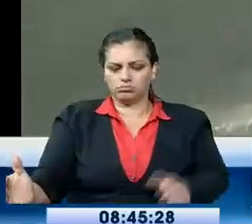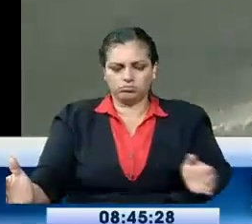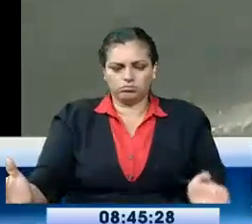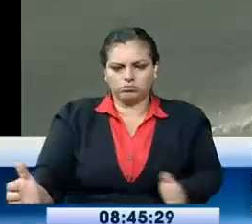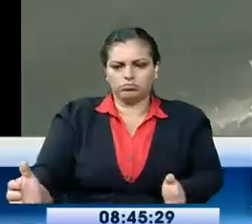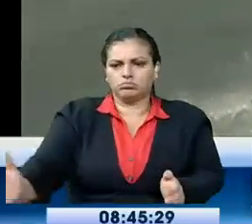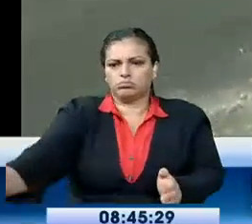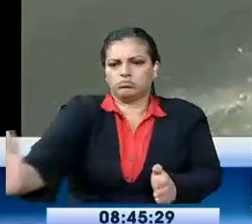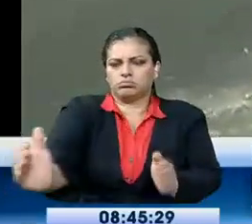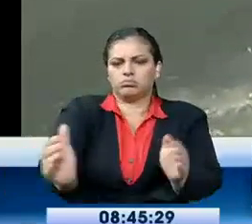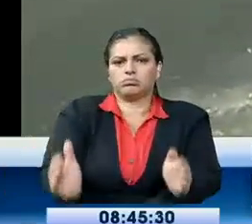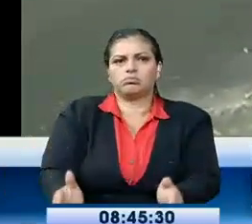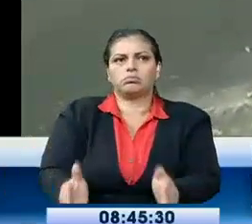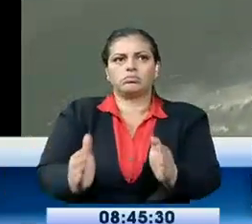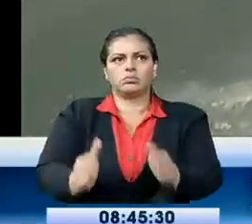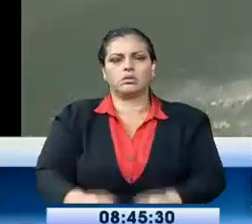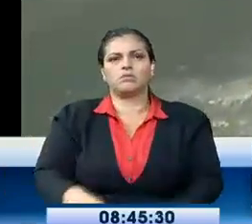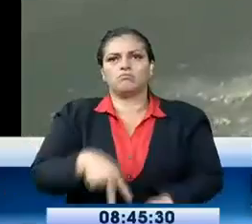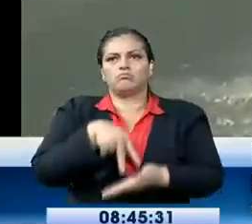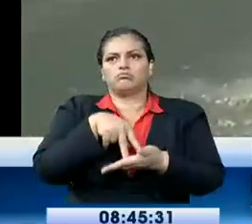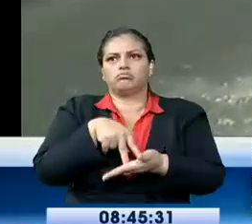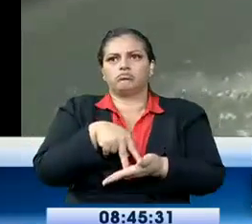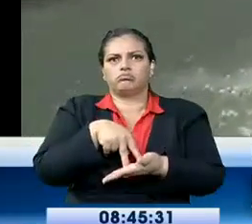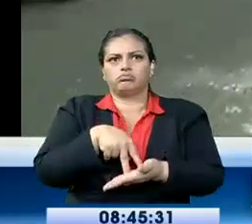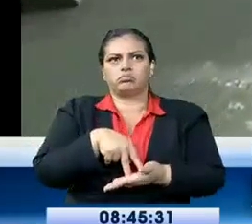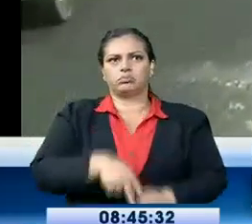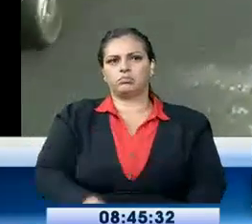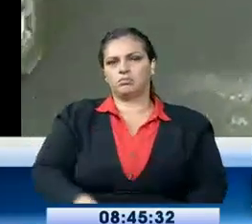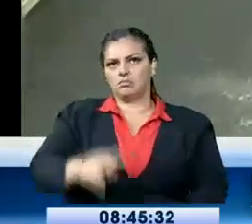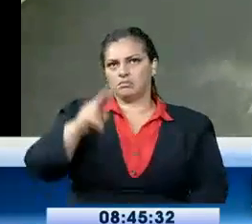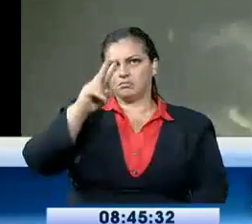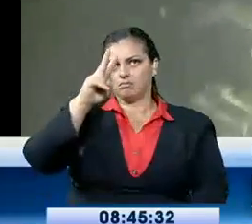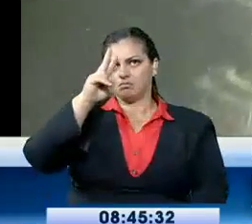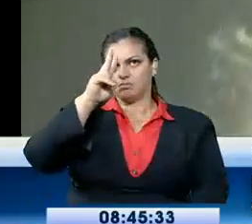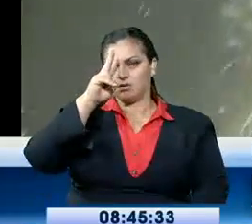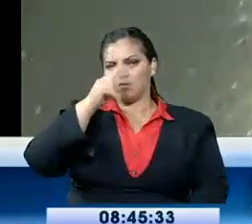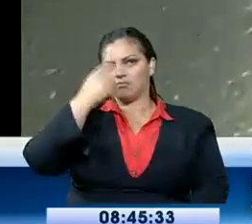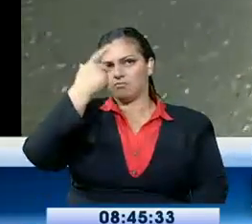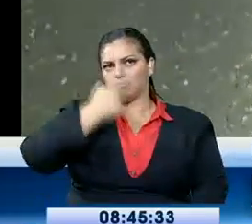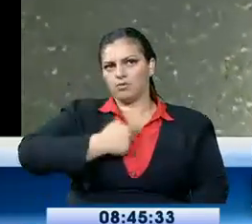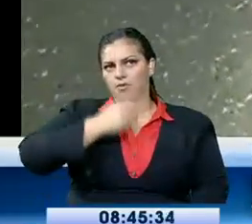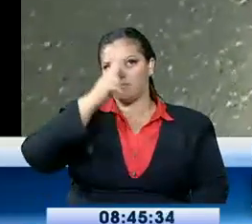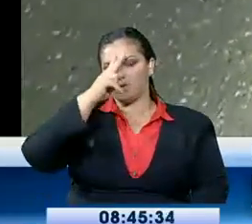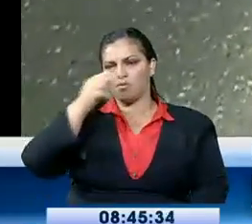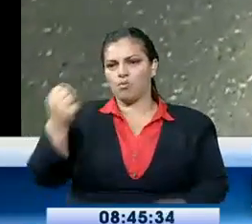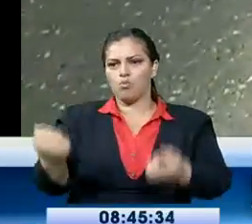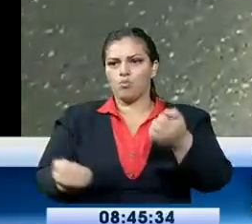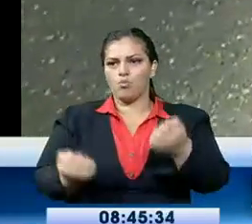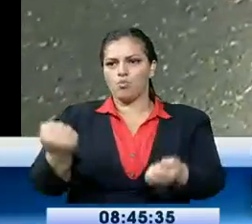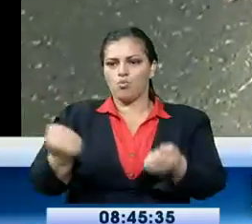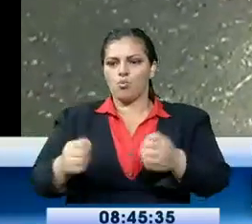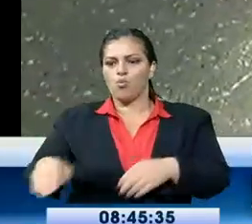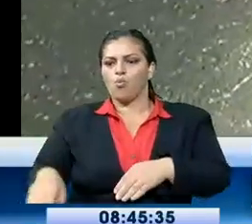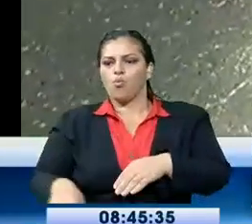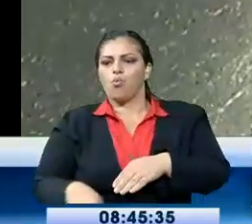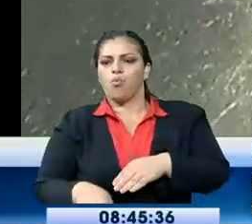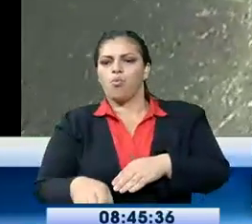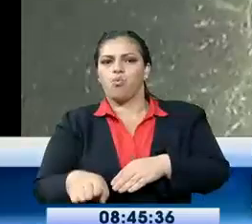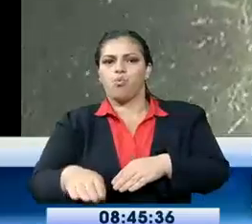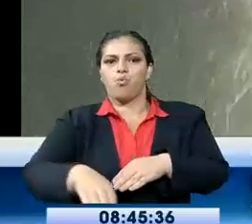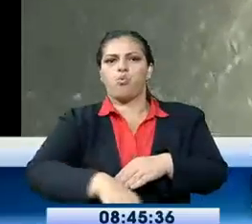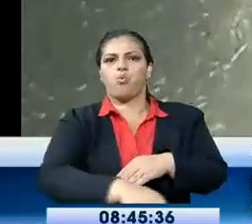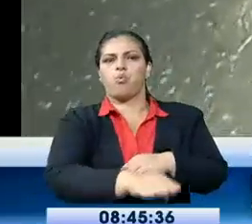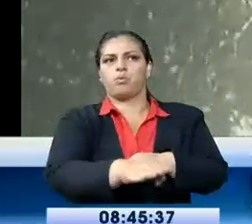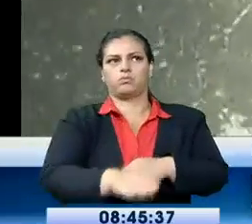para evitar que algún conductor que quiera cambiarse de carril vaya a impactar con estos muros. Y se nos han comunicado